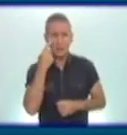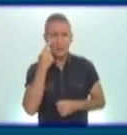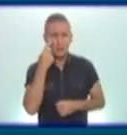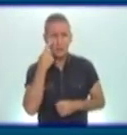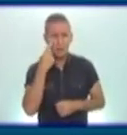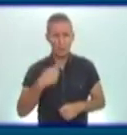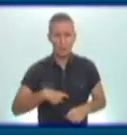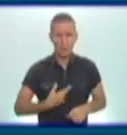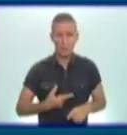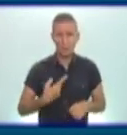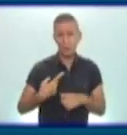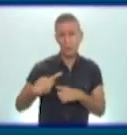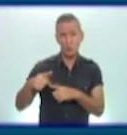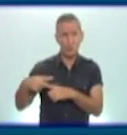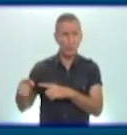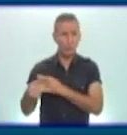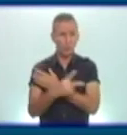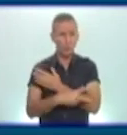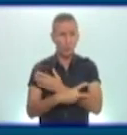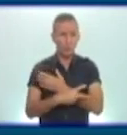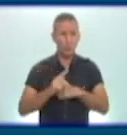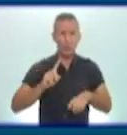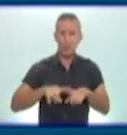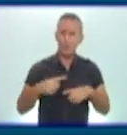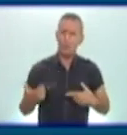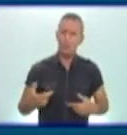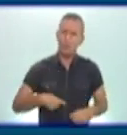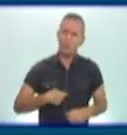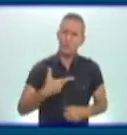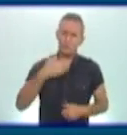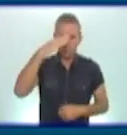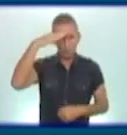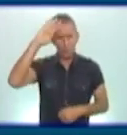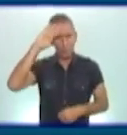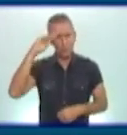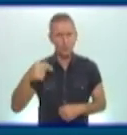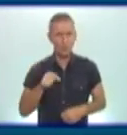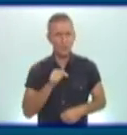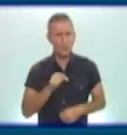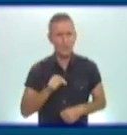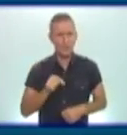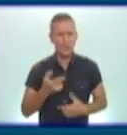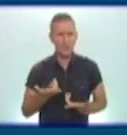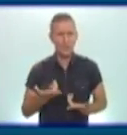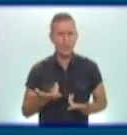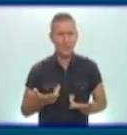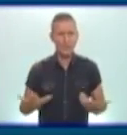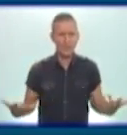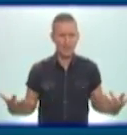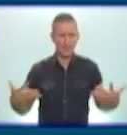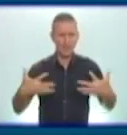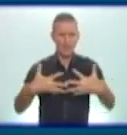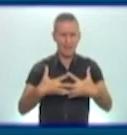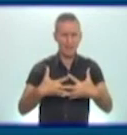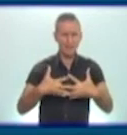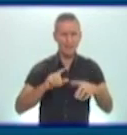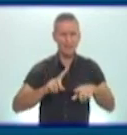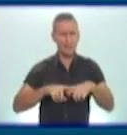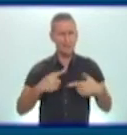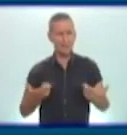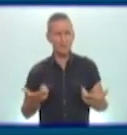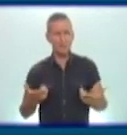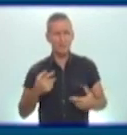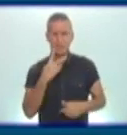un texto donde argumentes por qué la cultura cubana es el producto de una mezcla. Fíjense que